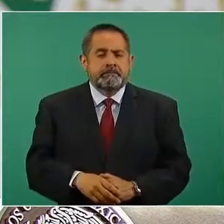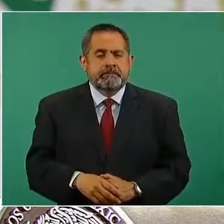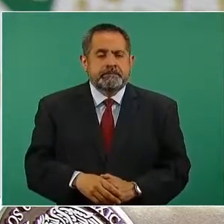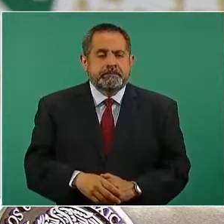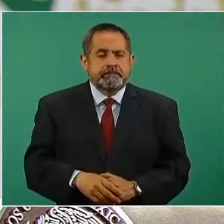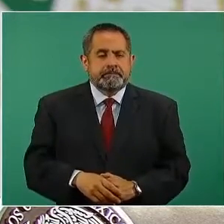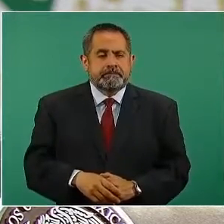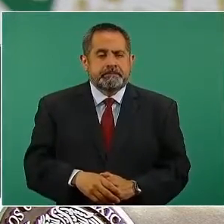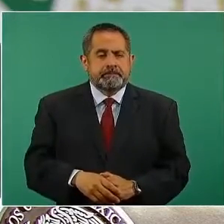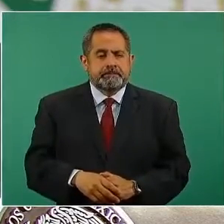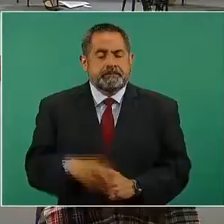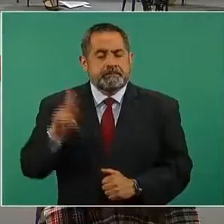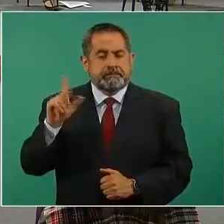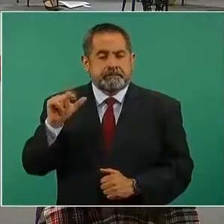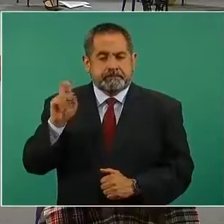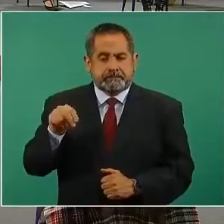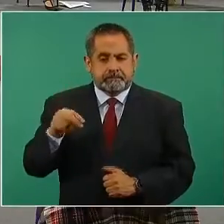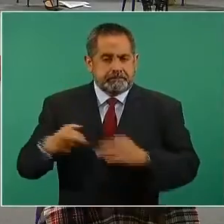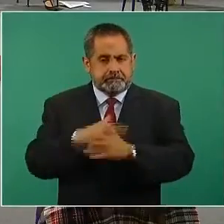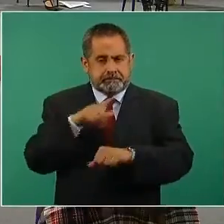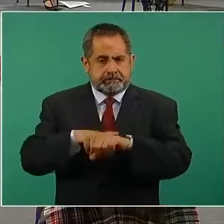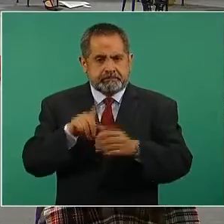De acuerdo al Plan Nacional,